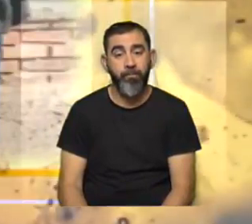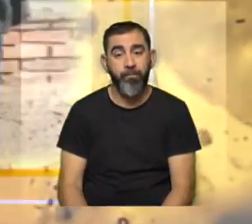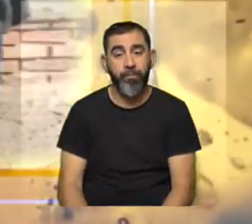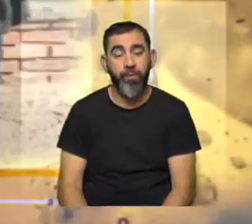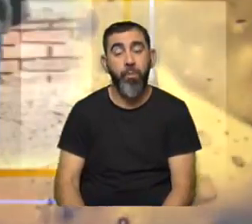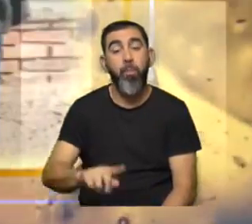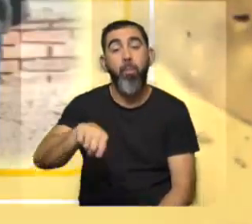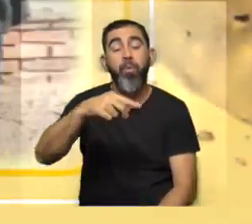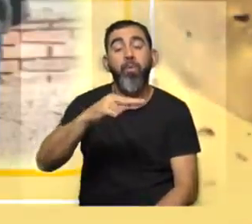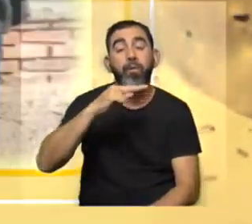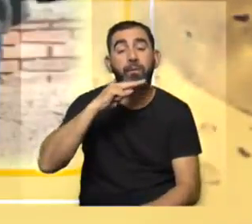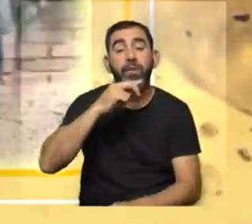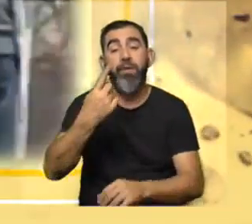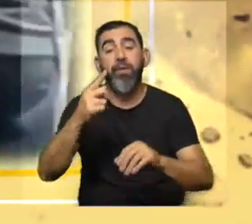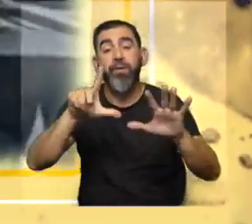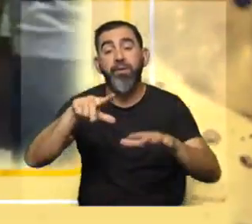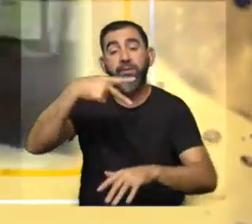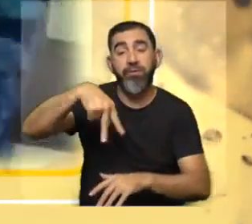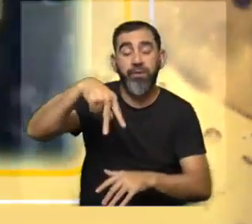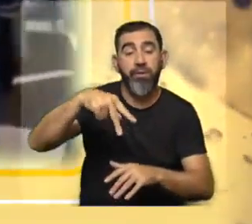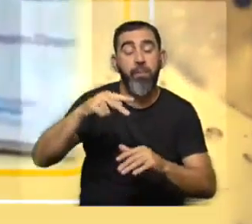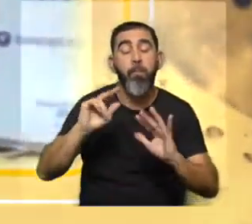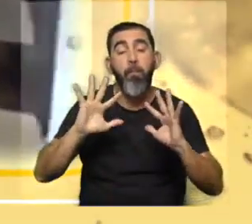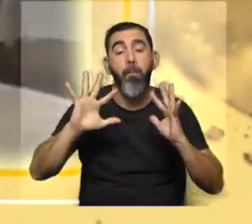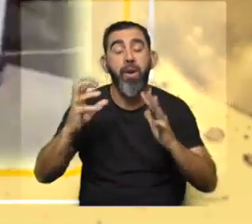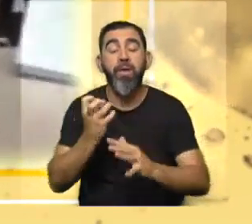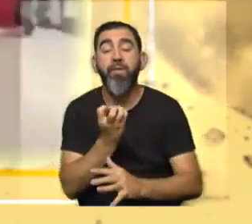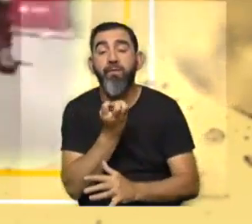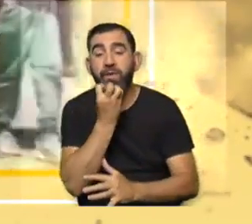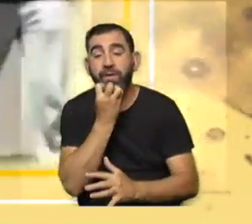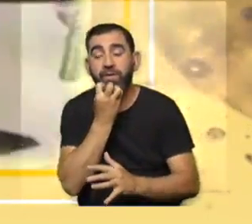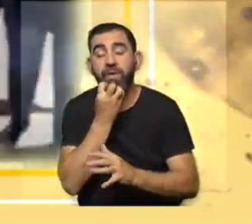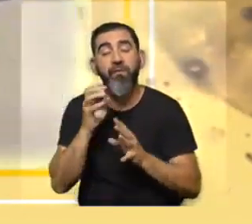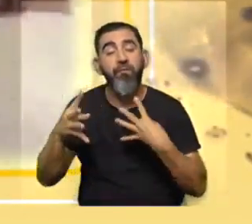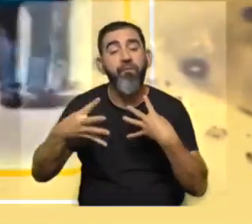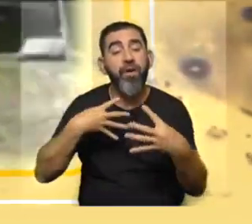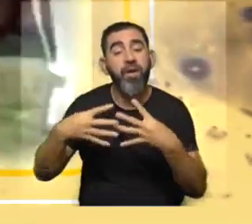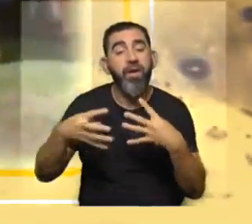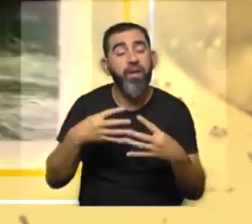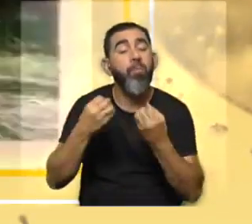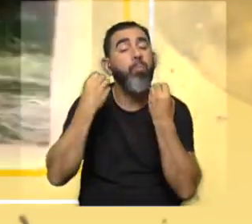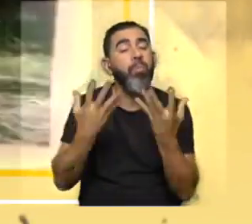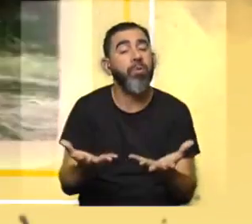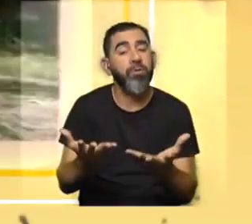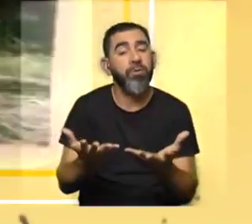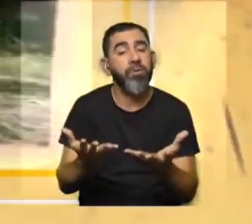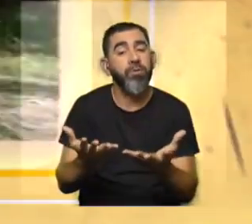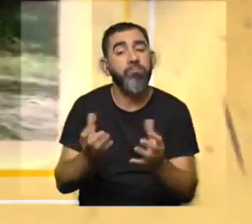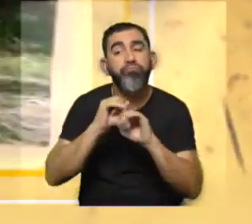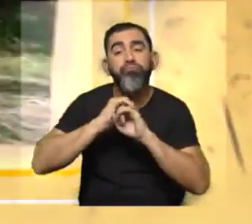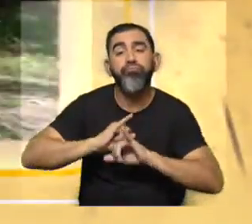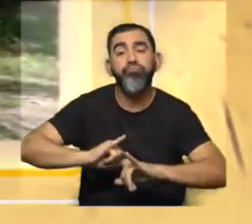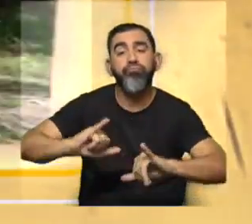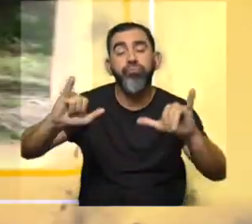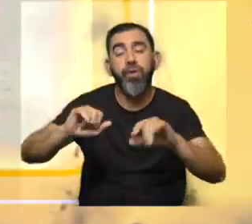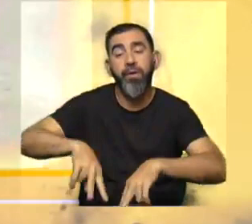El próximo viernes 17 de noviembre el Parque Valle recibirá una feria muy particular porque en este caso es para dar a conocer algunas